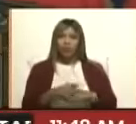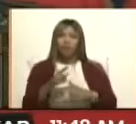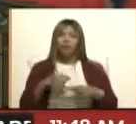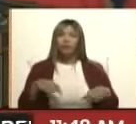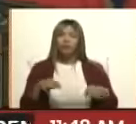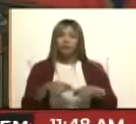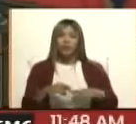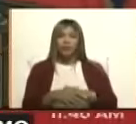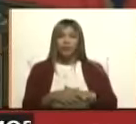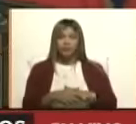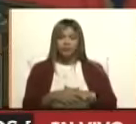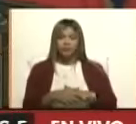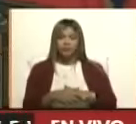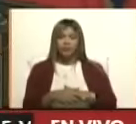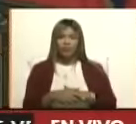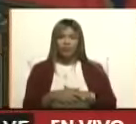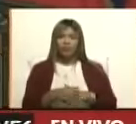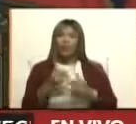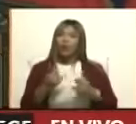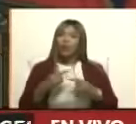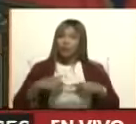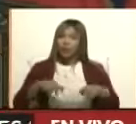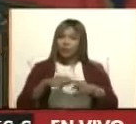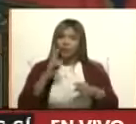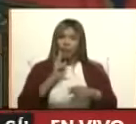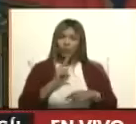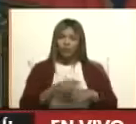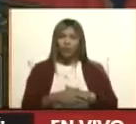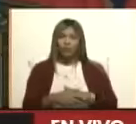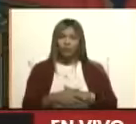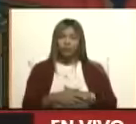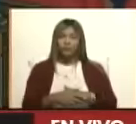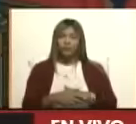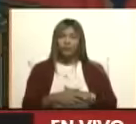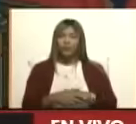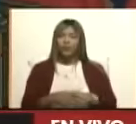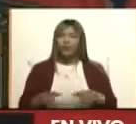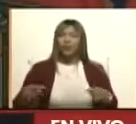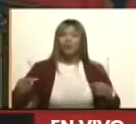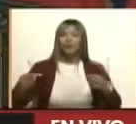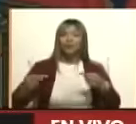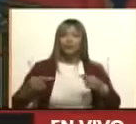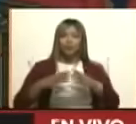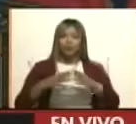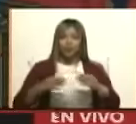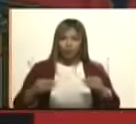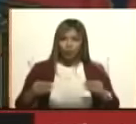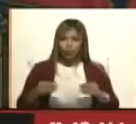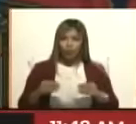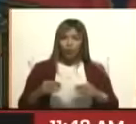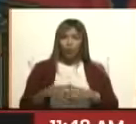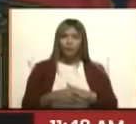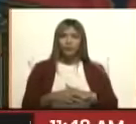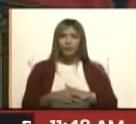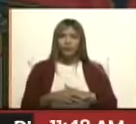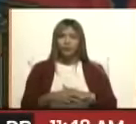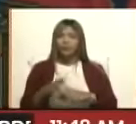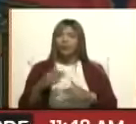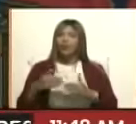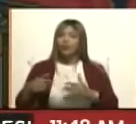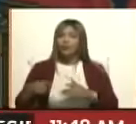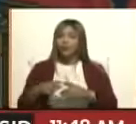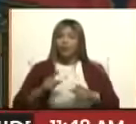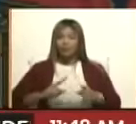Plaza Mayor, que ahora es Plaza Bolívar, se enfrentaron a todo el imperio que dominaba a lo largo